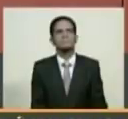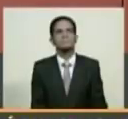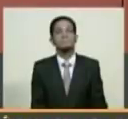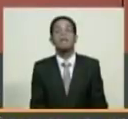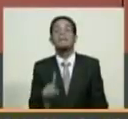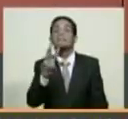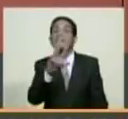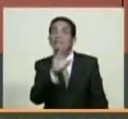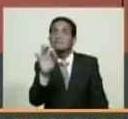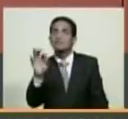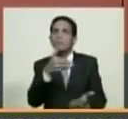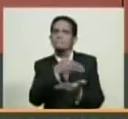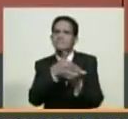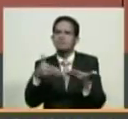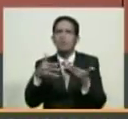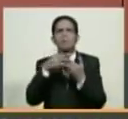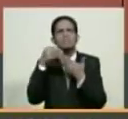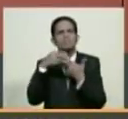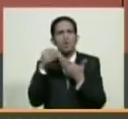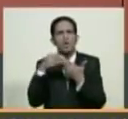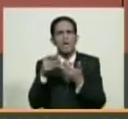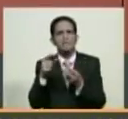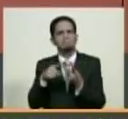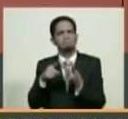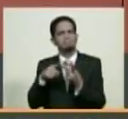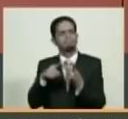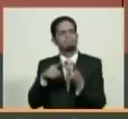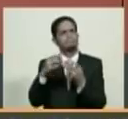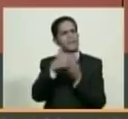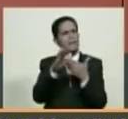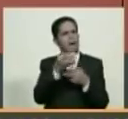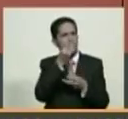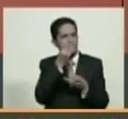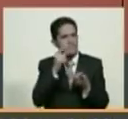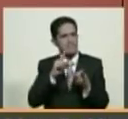300 millones de dólares por concepto de CLAP.